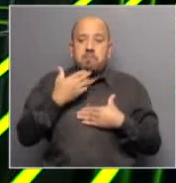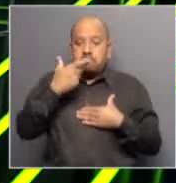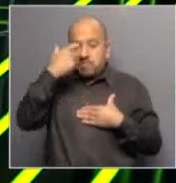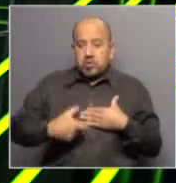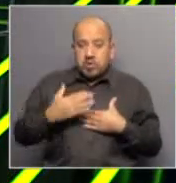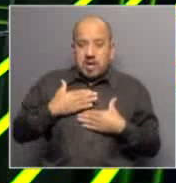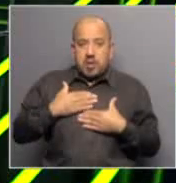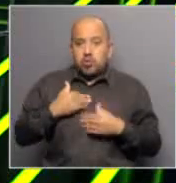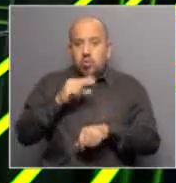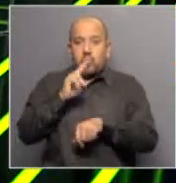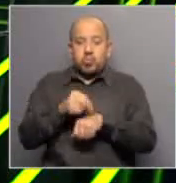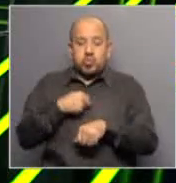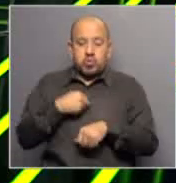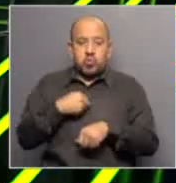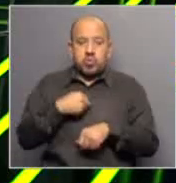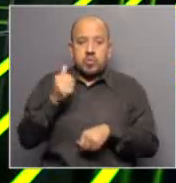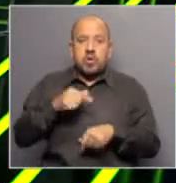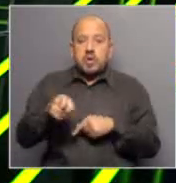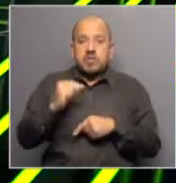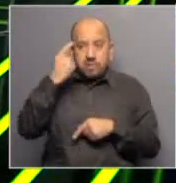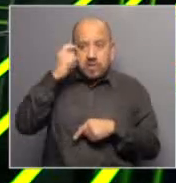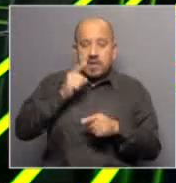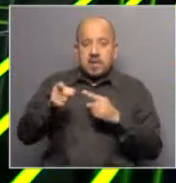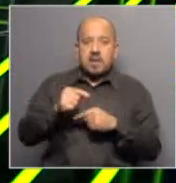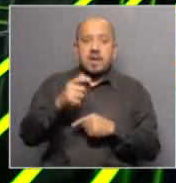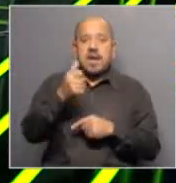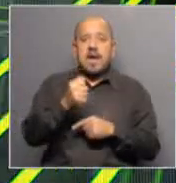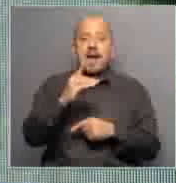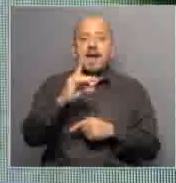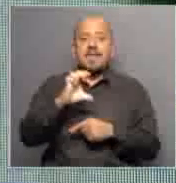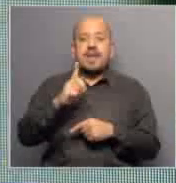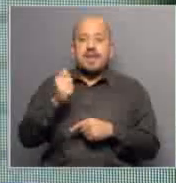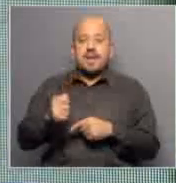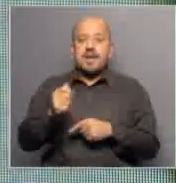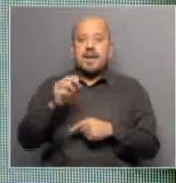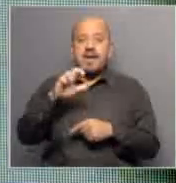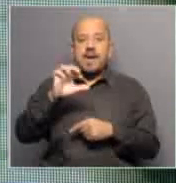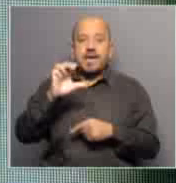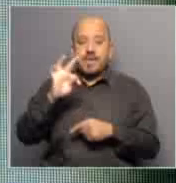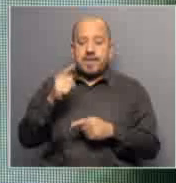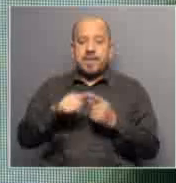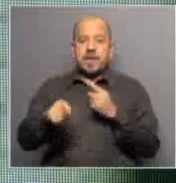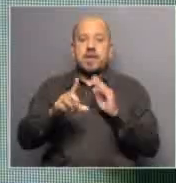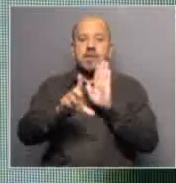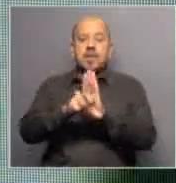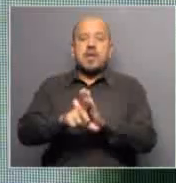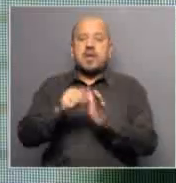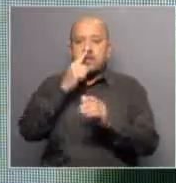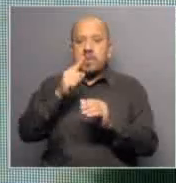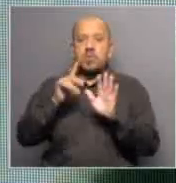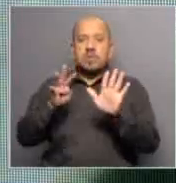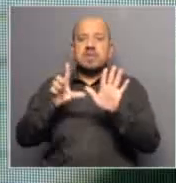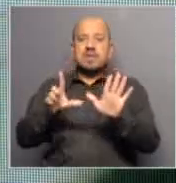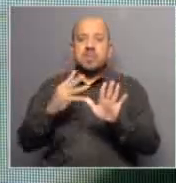una tradición liberal que fue desarrollada por la doctora De la Reta y se consagró en la ley del año